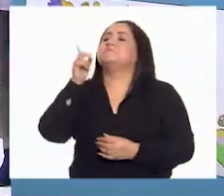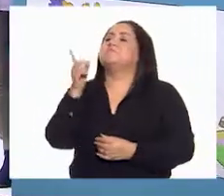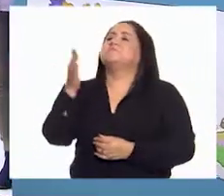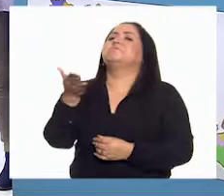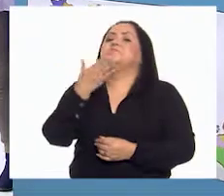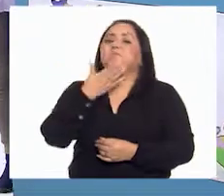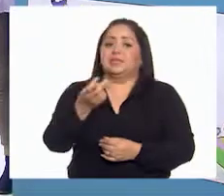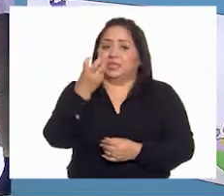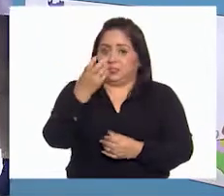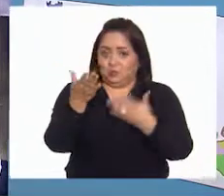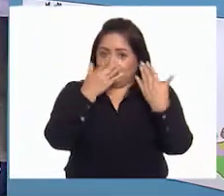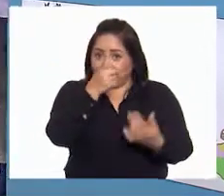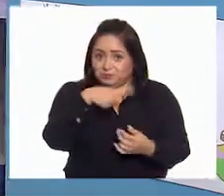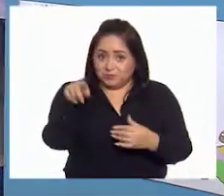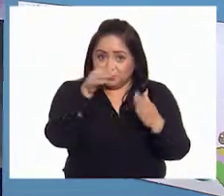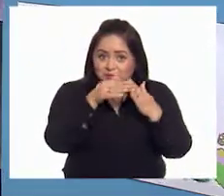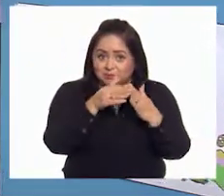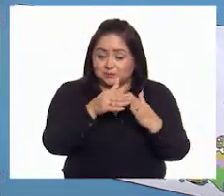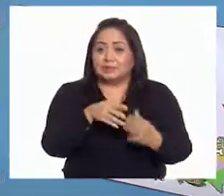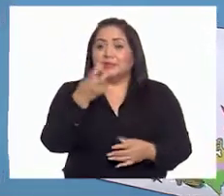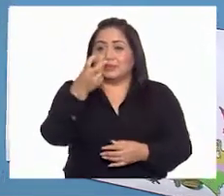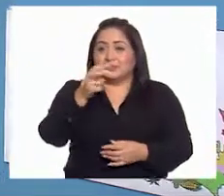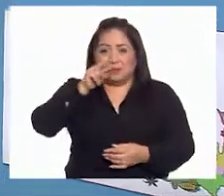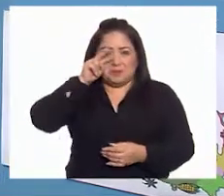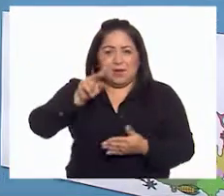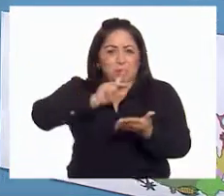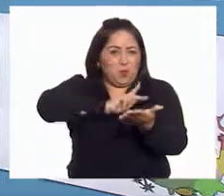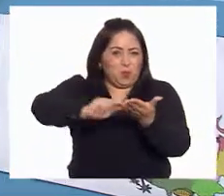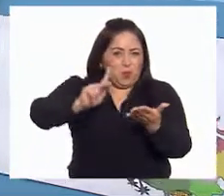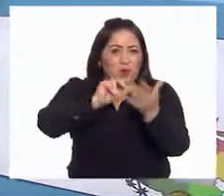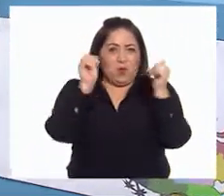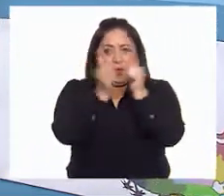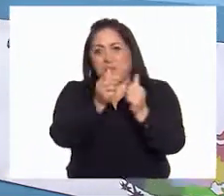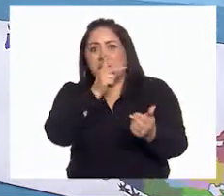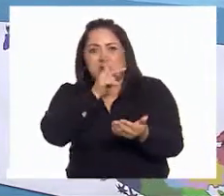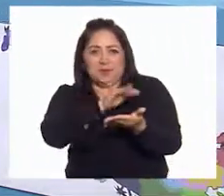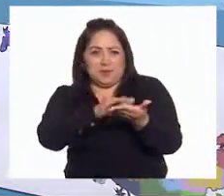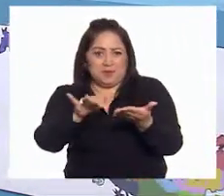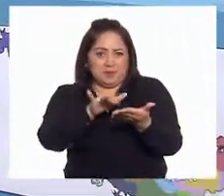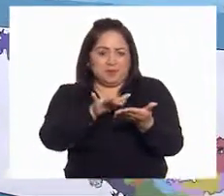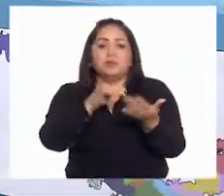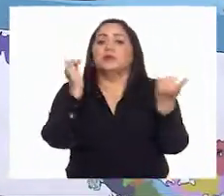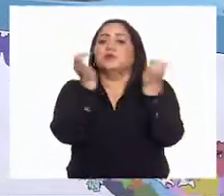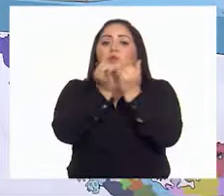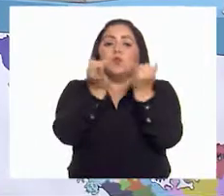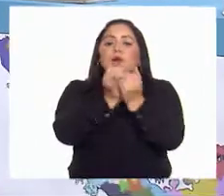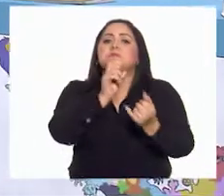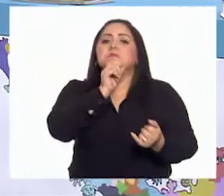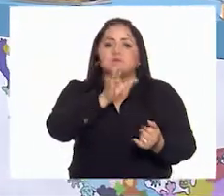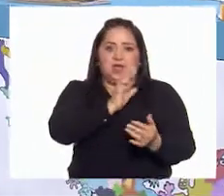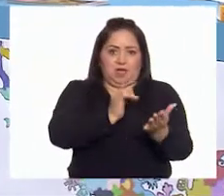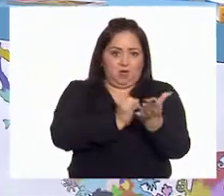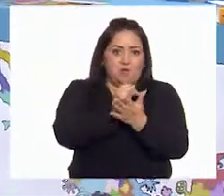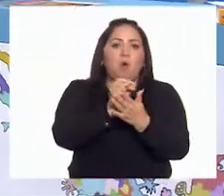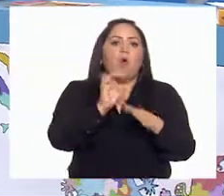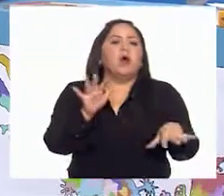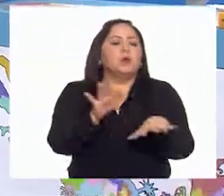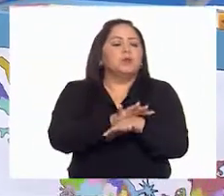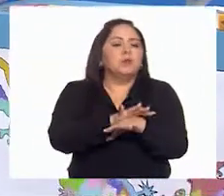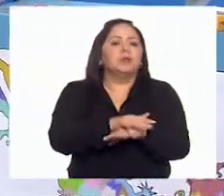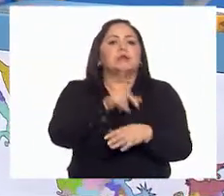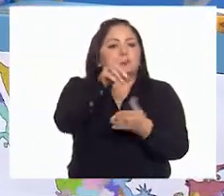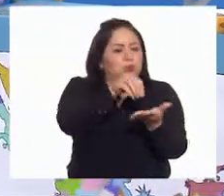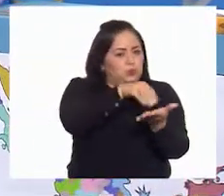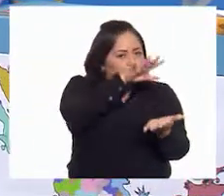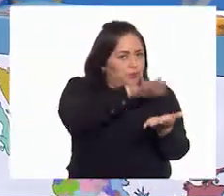María. Estudiantes en casa, su impresión global del poema con la lectura de su autor también se confirmó o cambió.